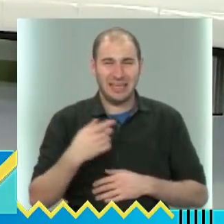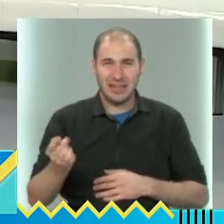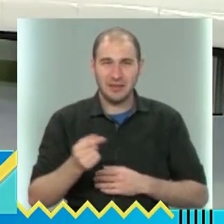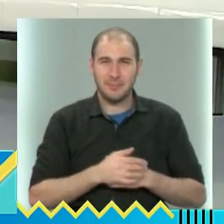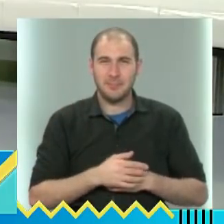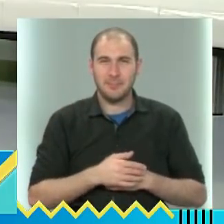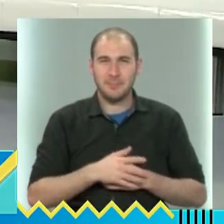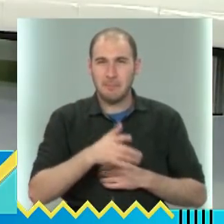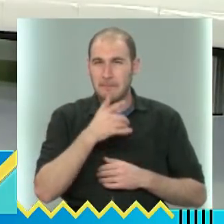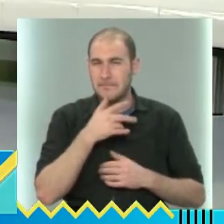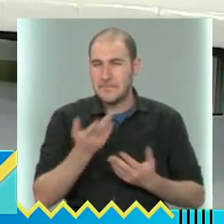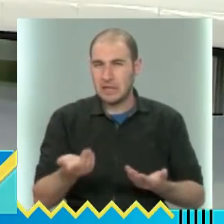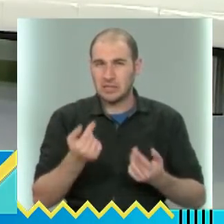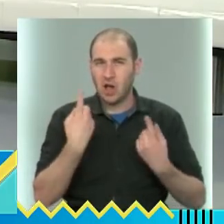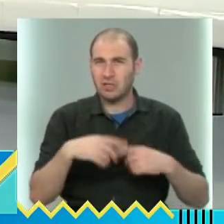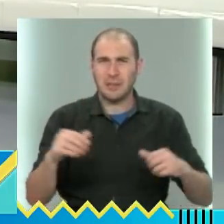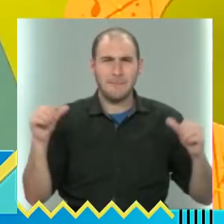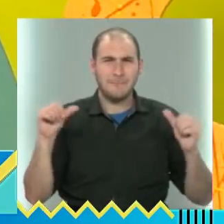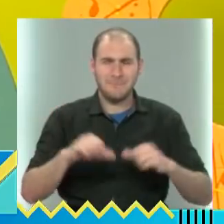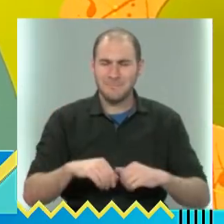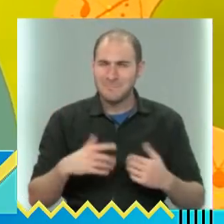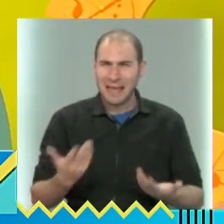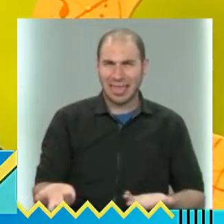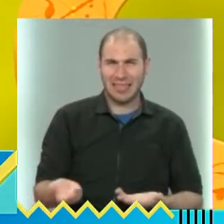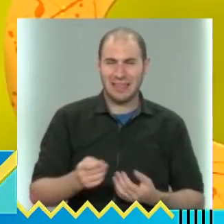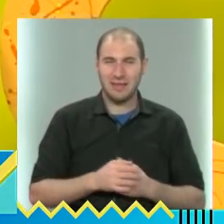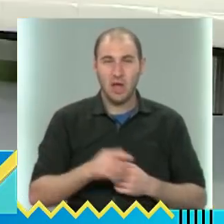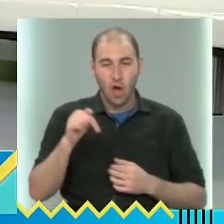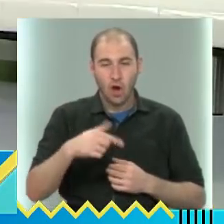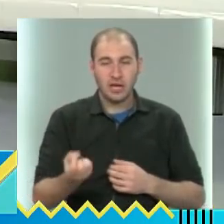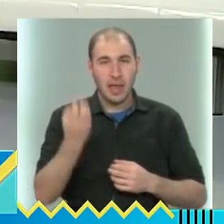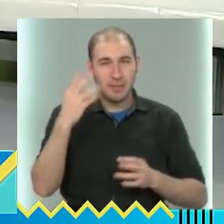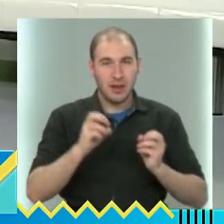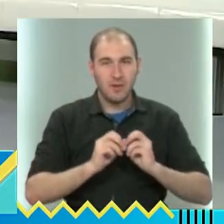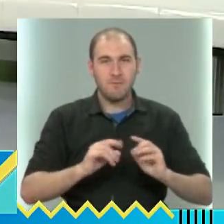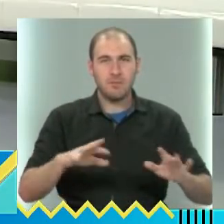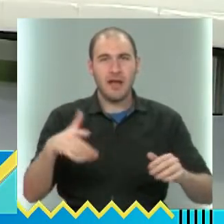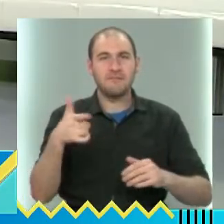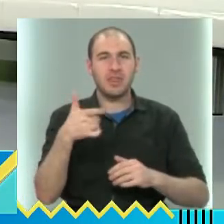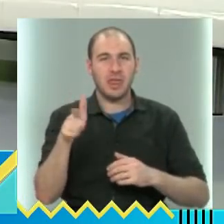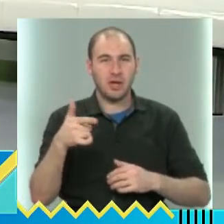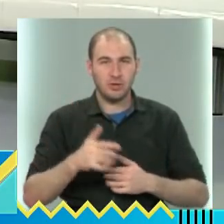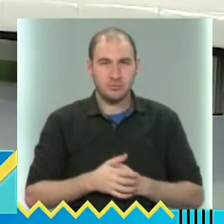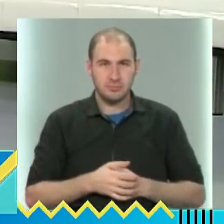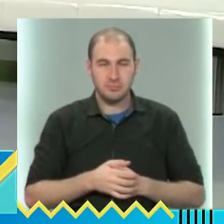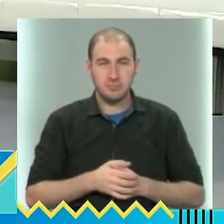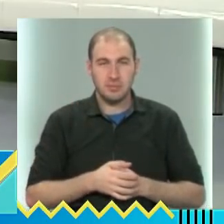era una cosa que se derrumbaba por su absurdo. Esta mañana circulaba un video hecho, entiendo, por Cervata,